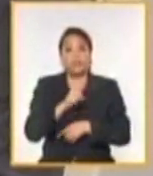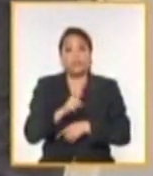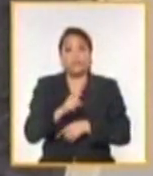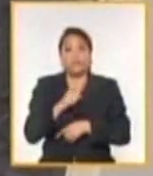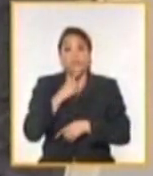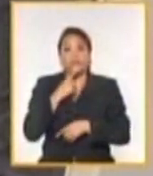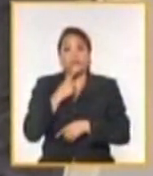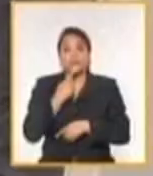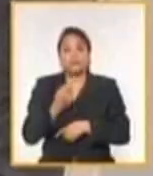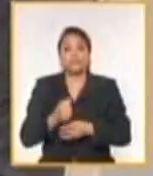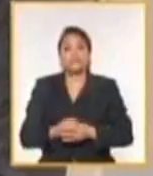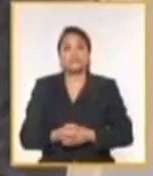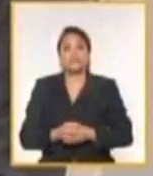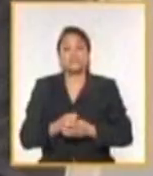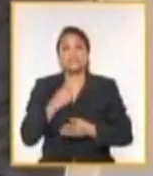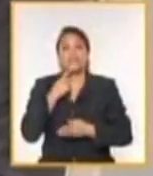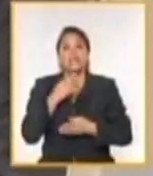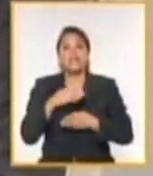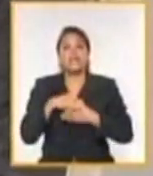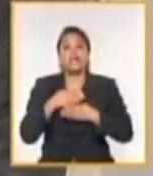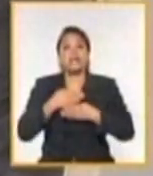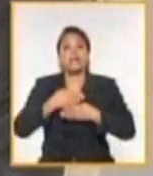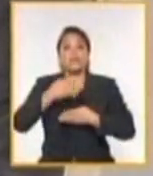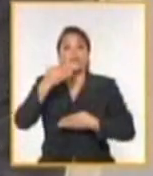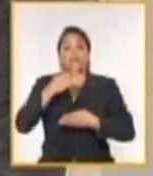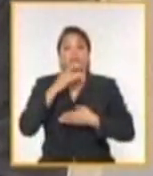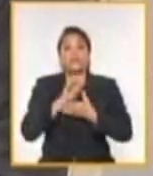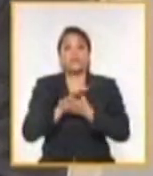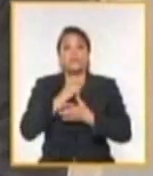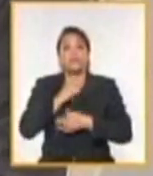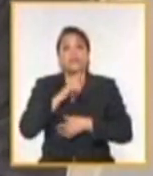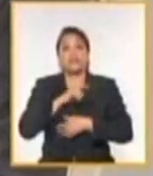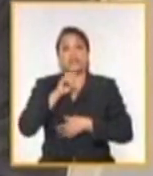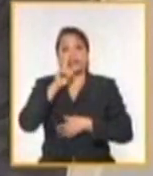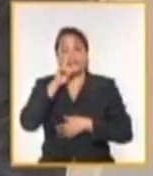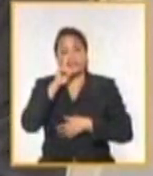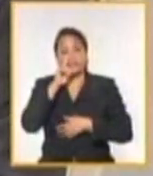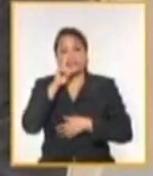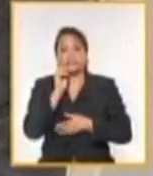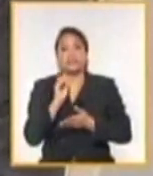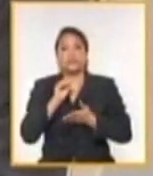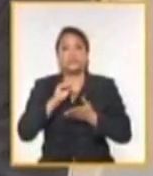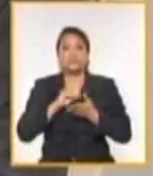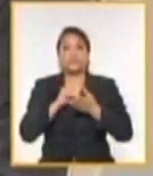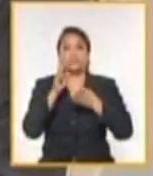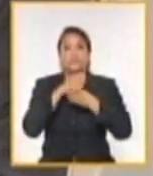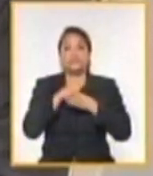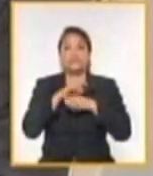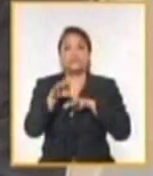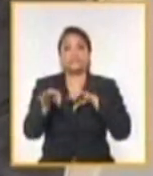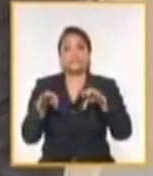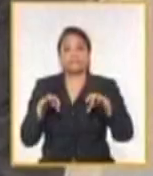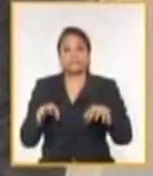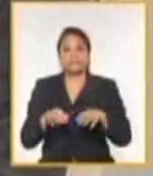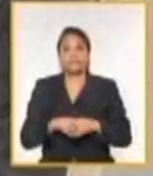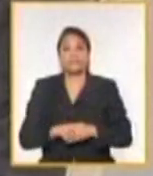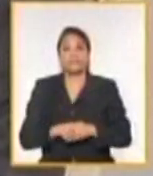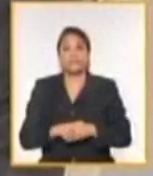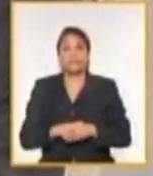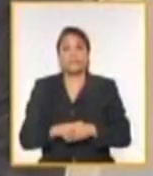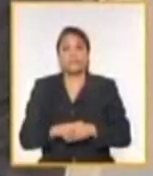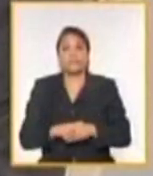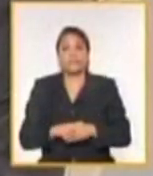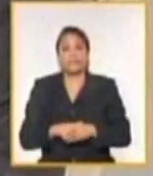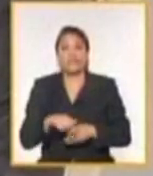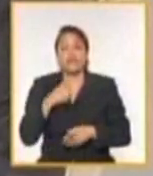del muro de Berlín, se impuso en el este y en el oeste, en el norte y en el sur, el más feroz y vulgar materialismo.